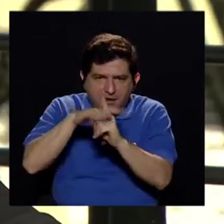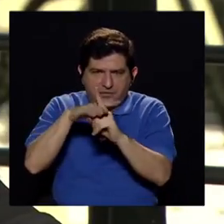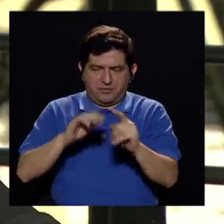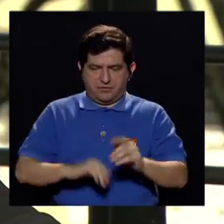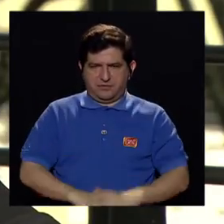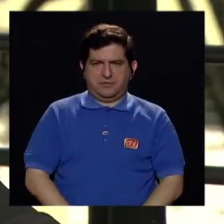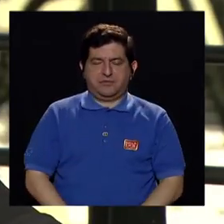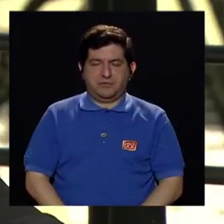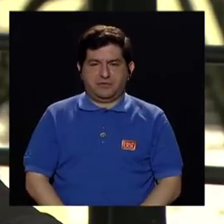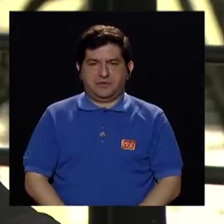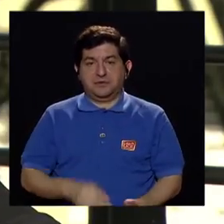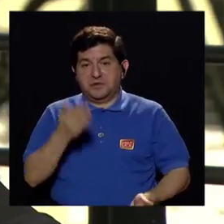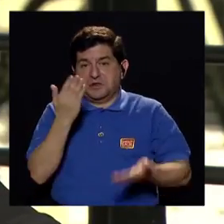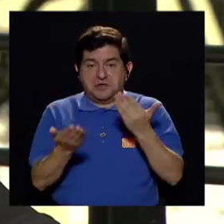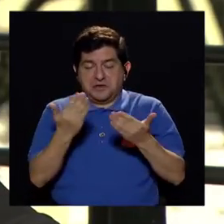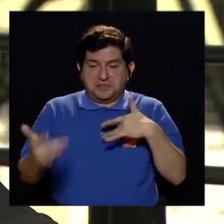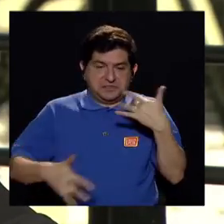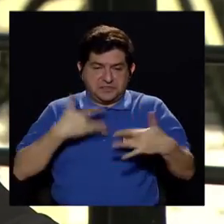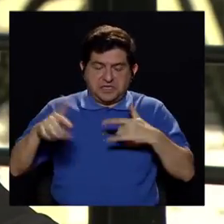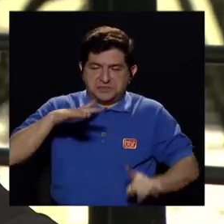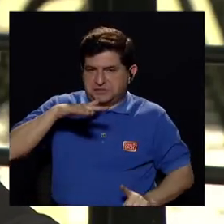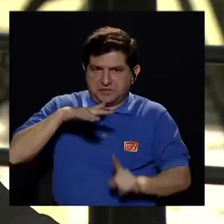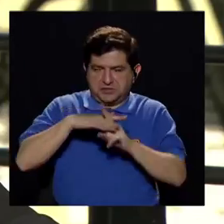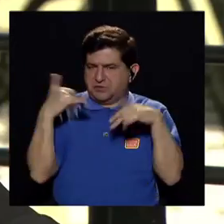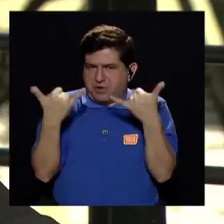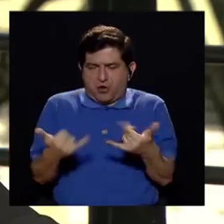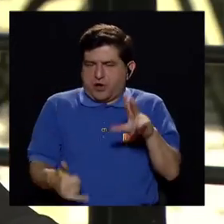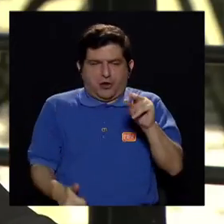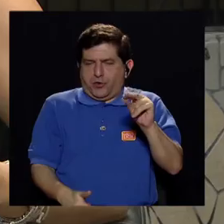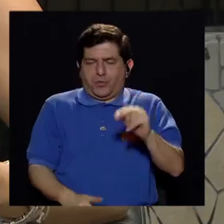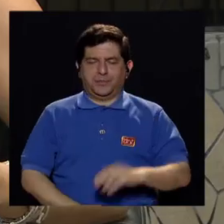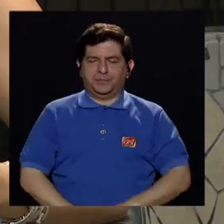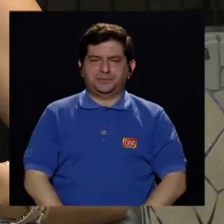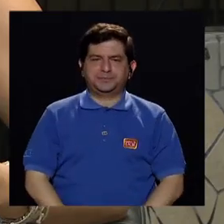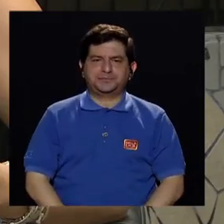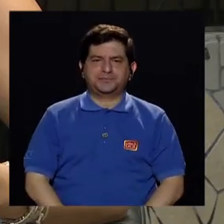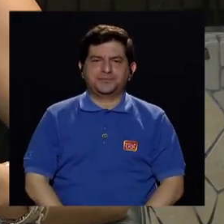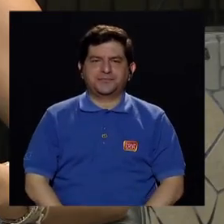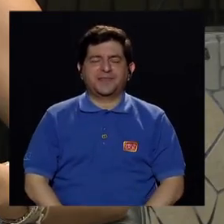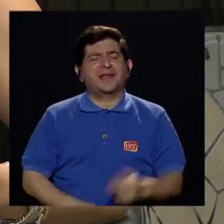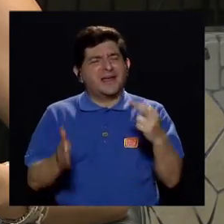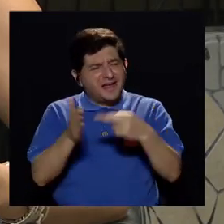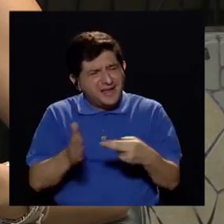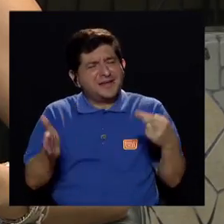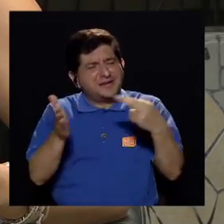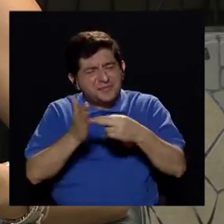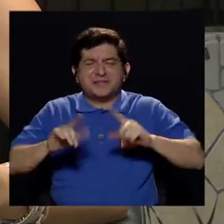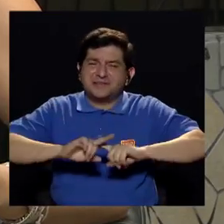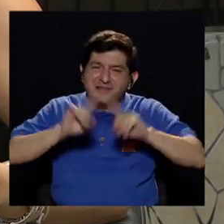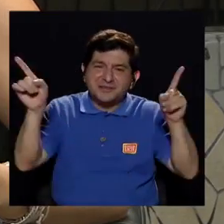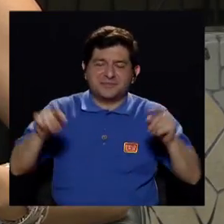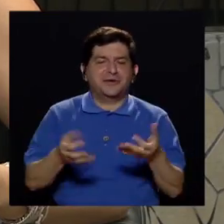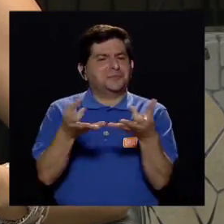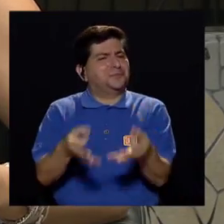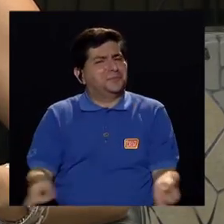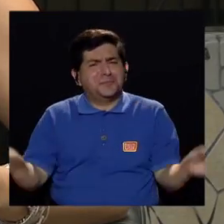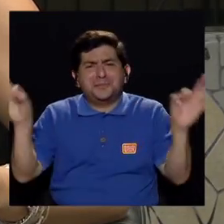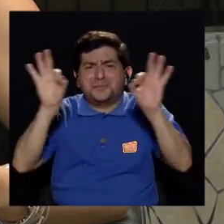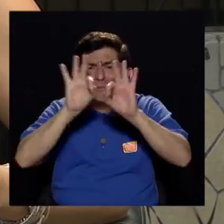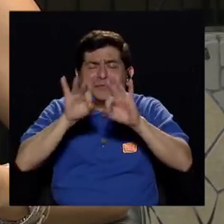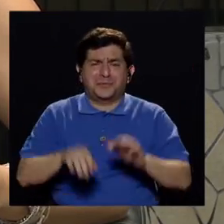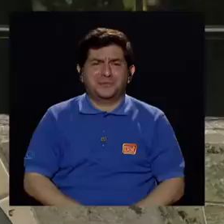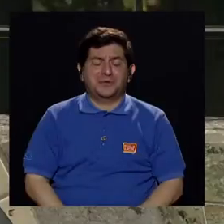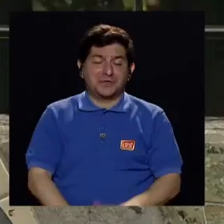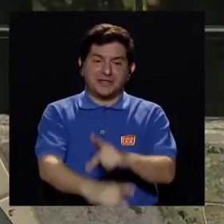saliendo los síntomas. Vuelvo, es un poco repetitivo, pero realmente es muy importante decir la parte de